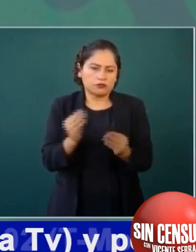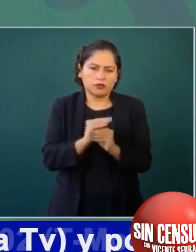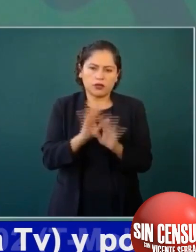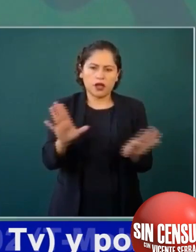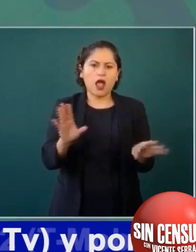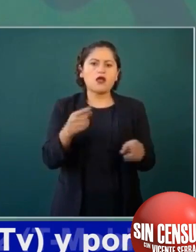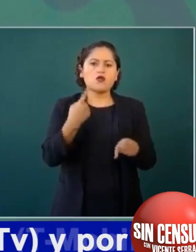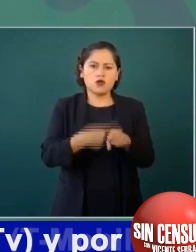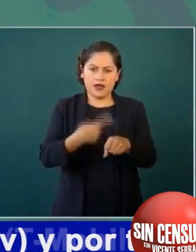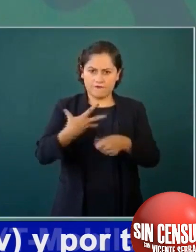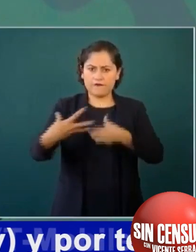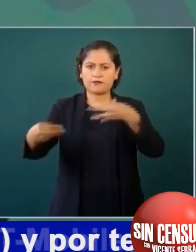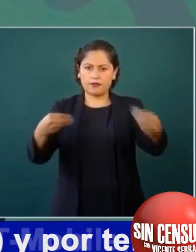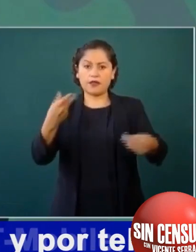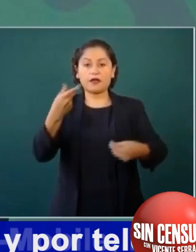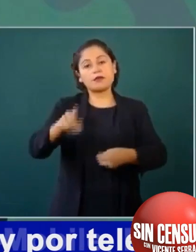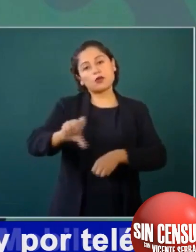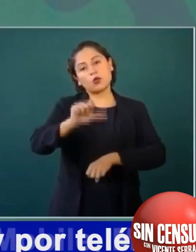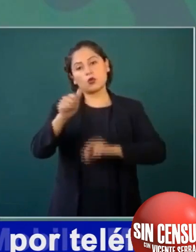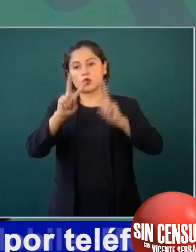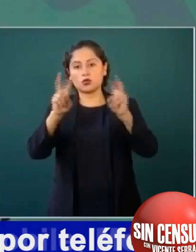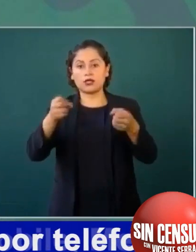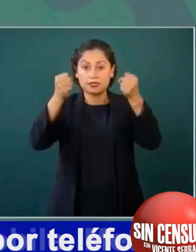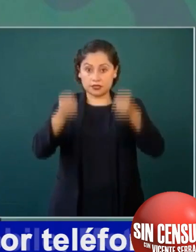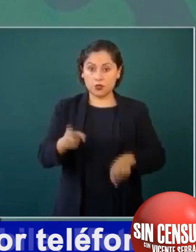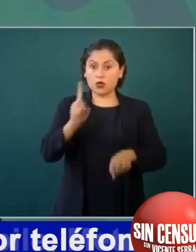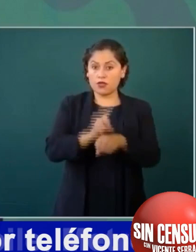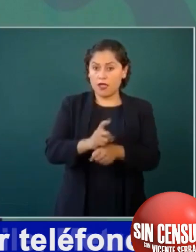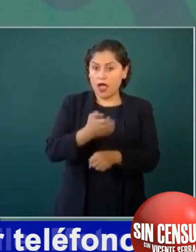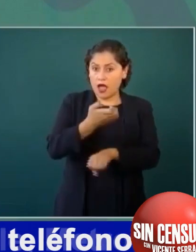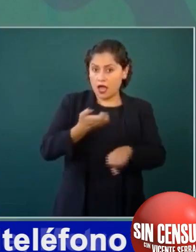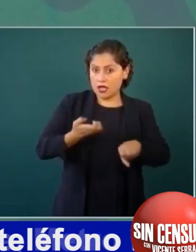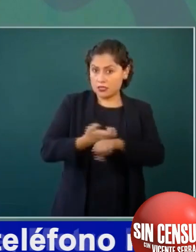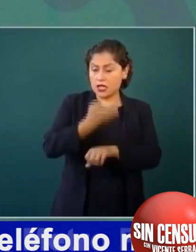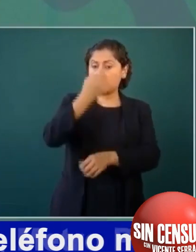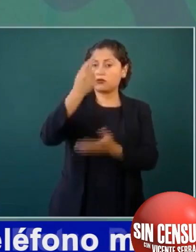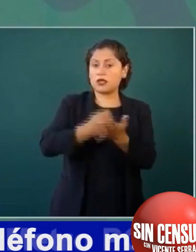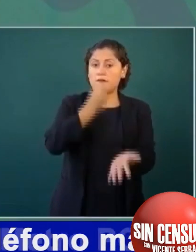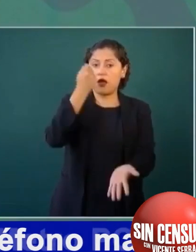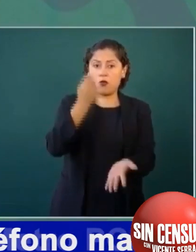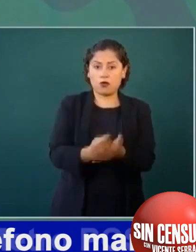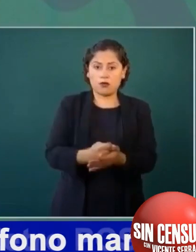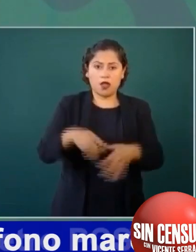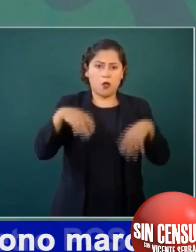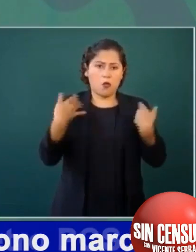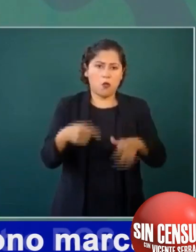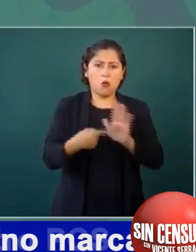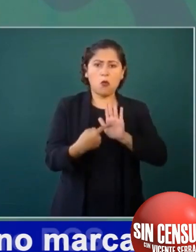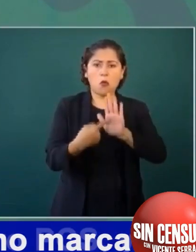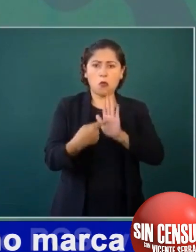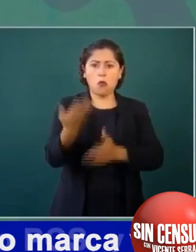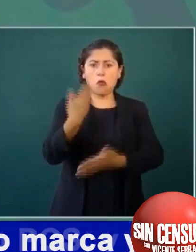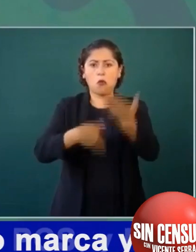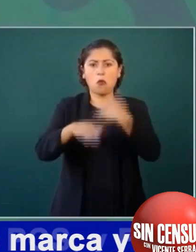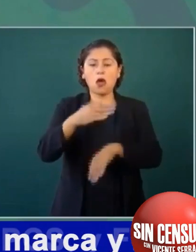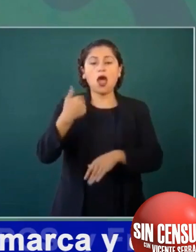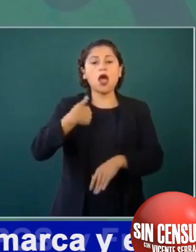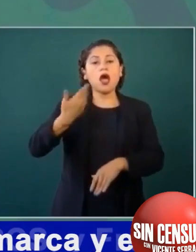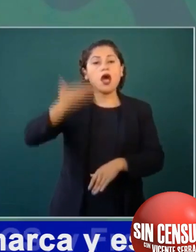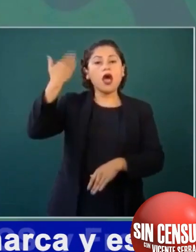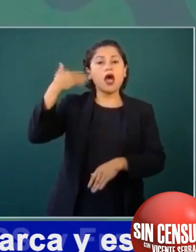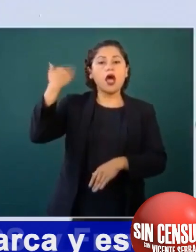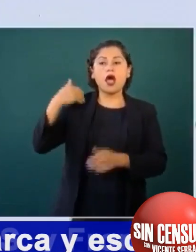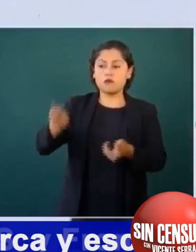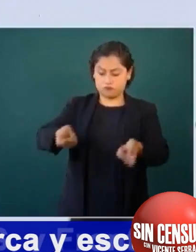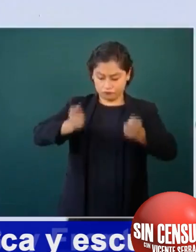dando resultados. Hoy en día es ejemplo nacional. Cuando asumí la responsabilidad como gobernador, Tamaulipas se disputaba los primeros lugares